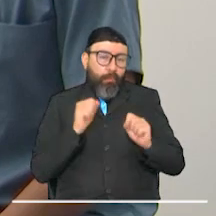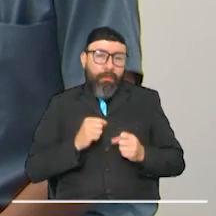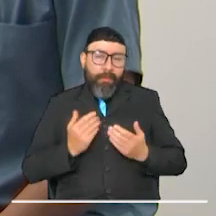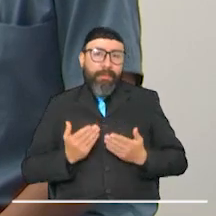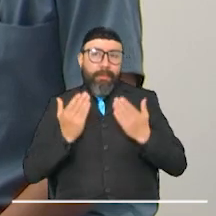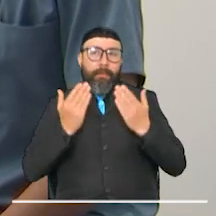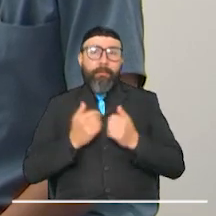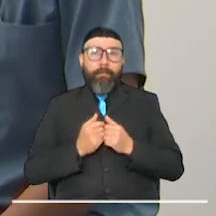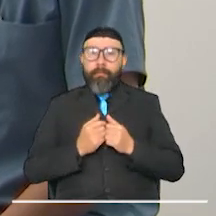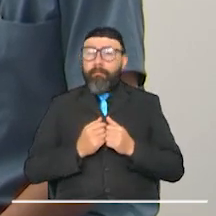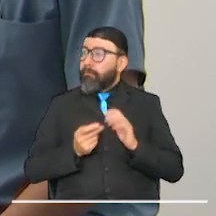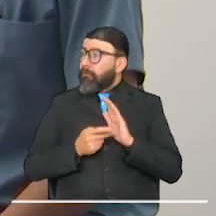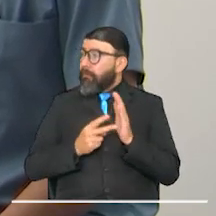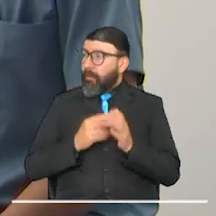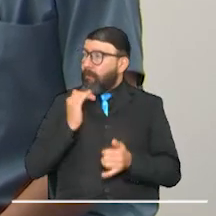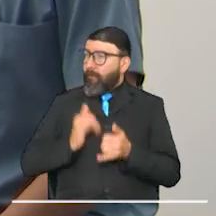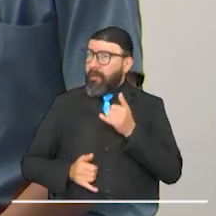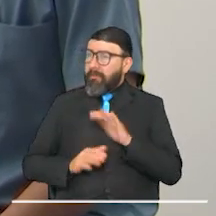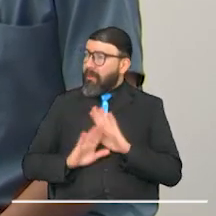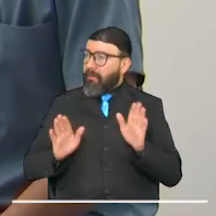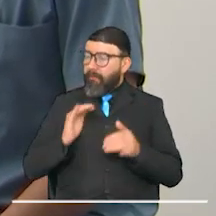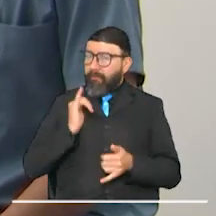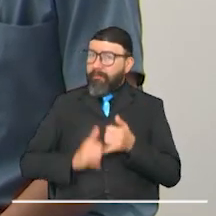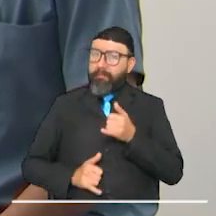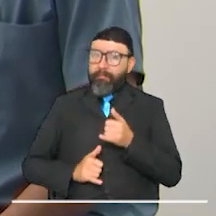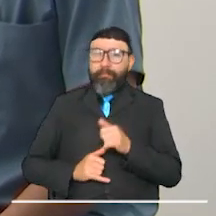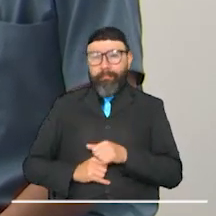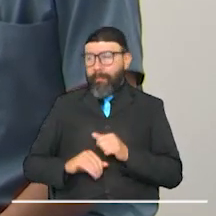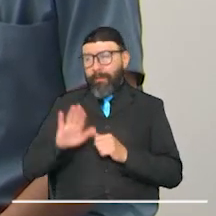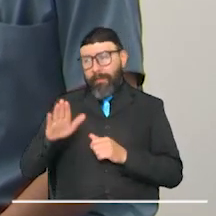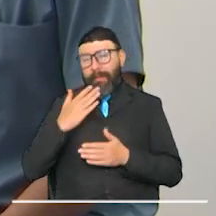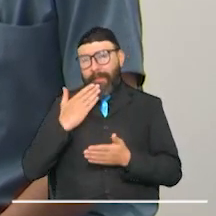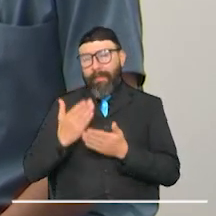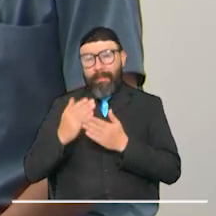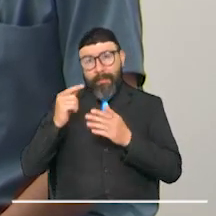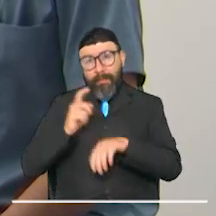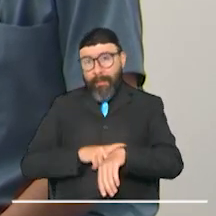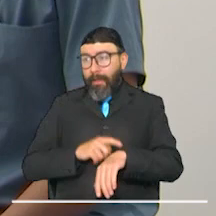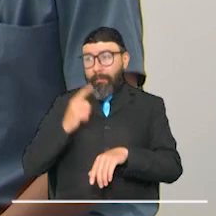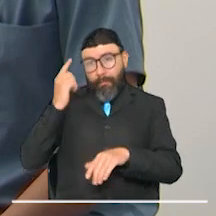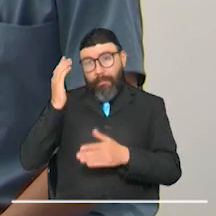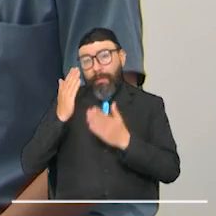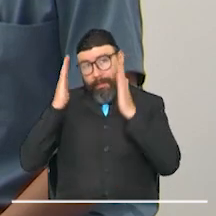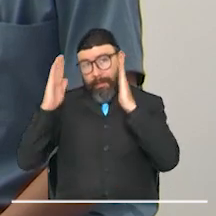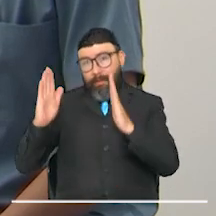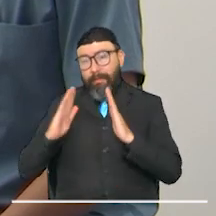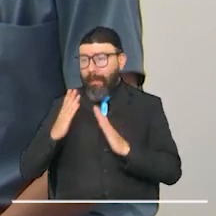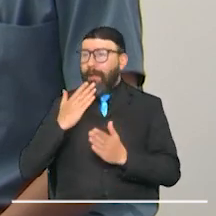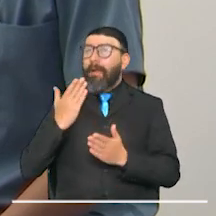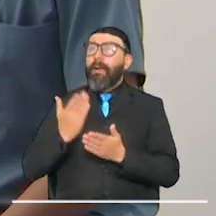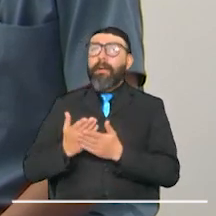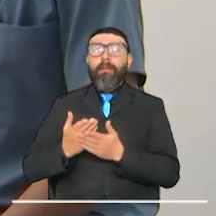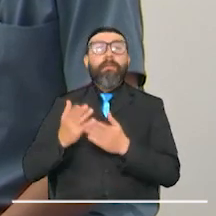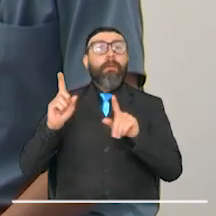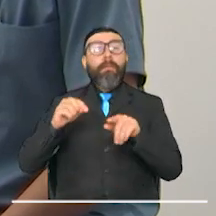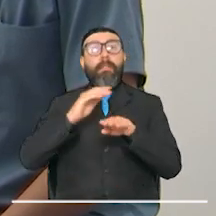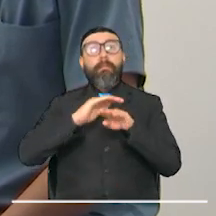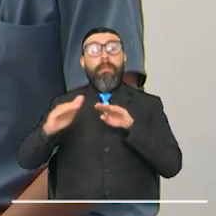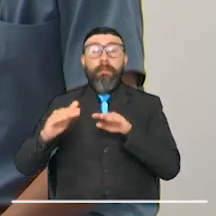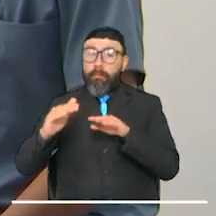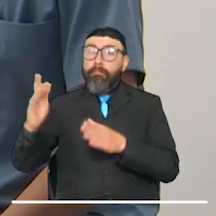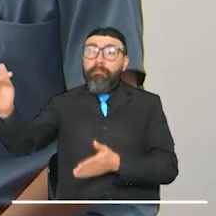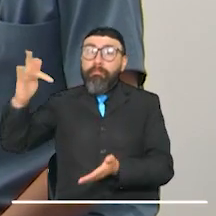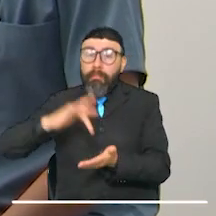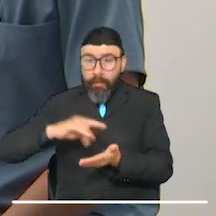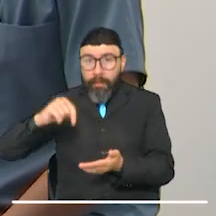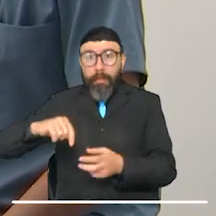nos despedimos le agradecemos su tiempo su atención y los invitamos a que estén por acá por el parque